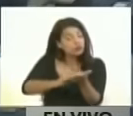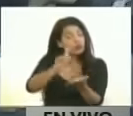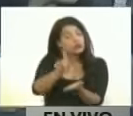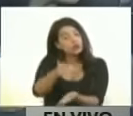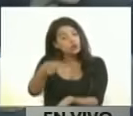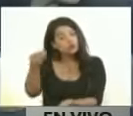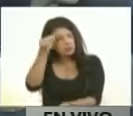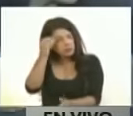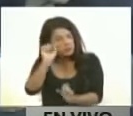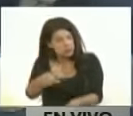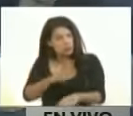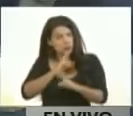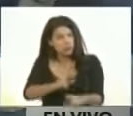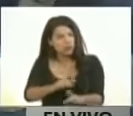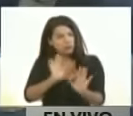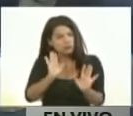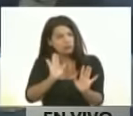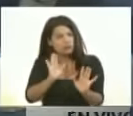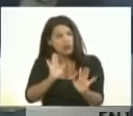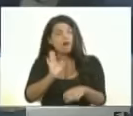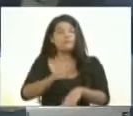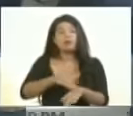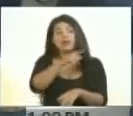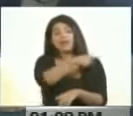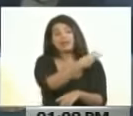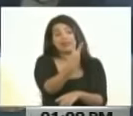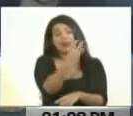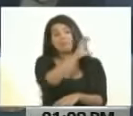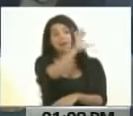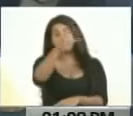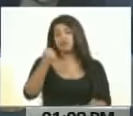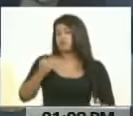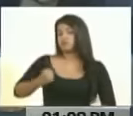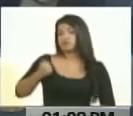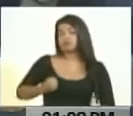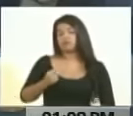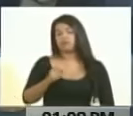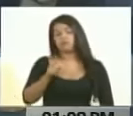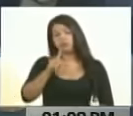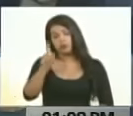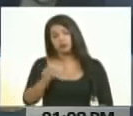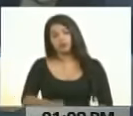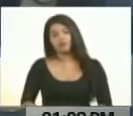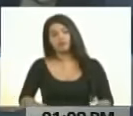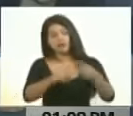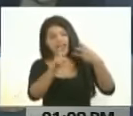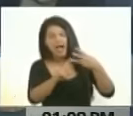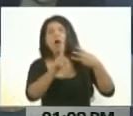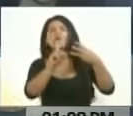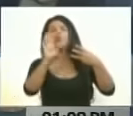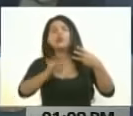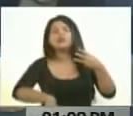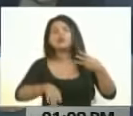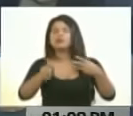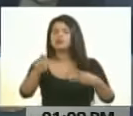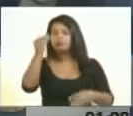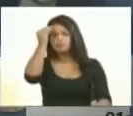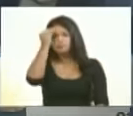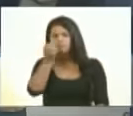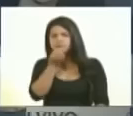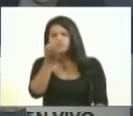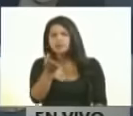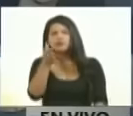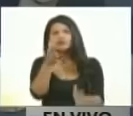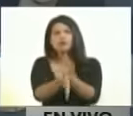verdaderamente servir a Venezuela, dada la postura agresiva de los demás países? Y por último, una consideración sobre la